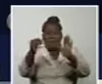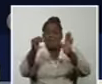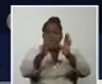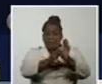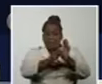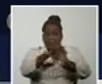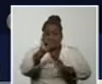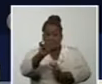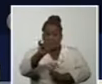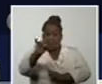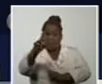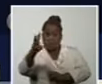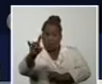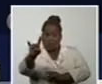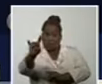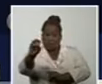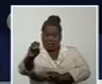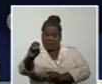1.690, el